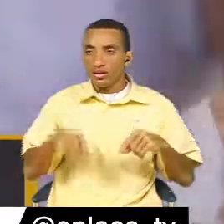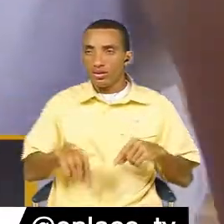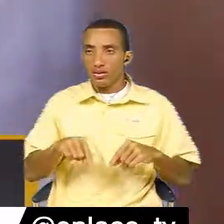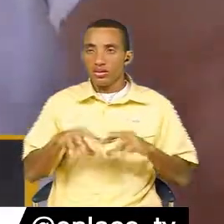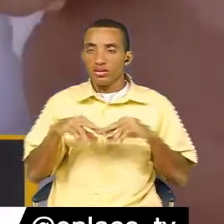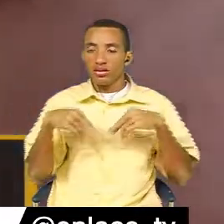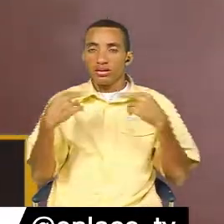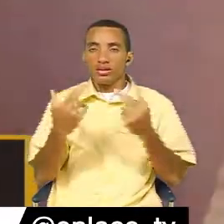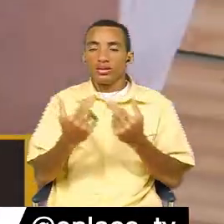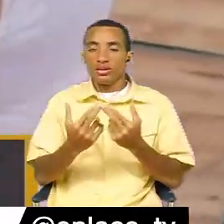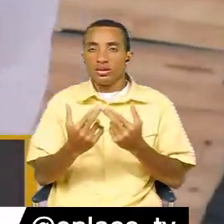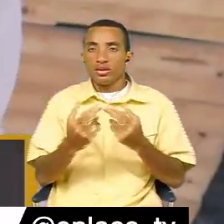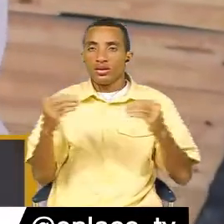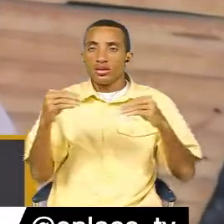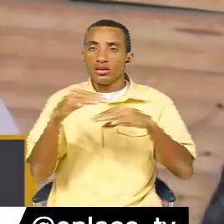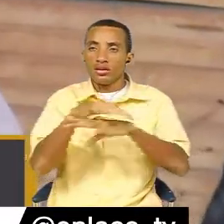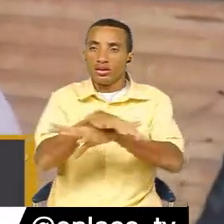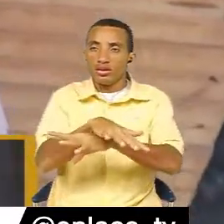reunido y